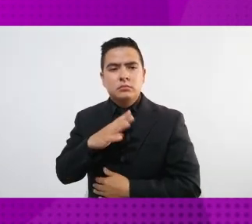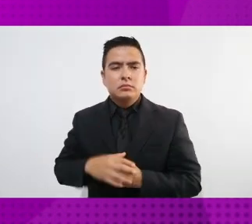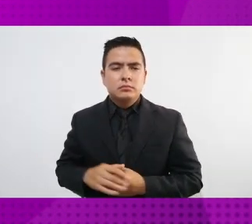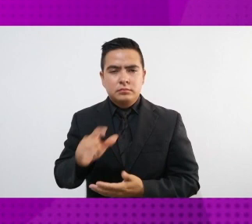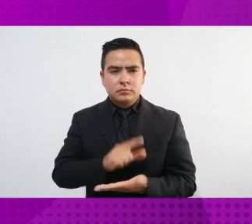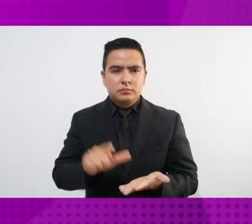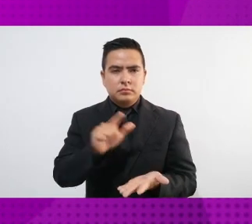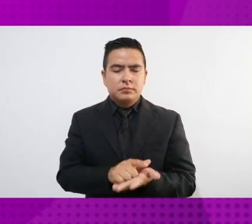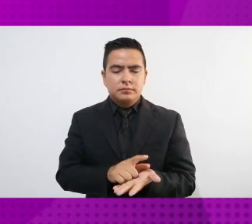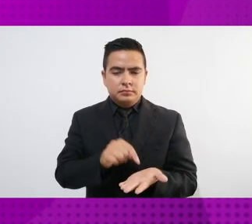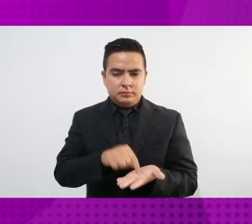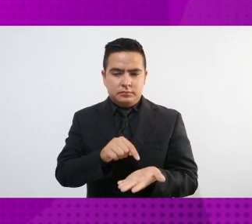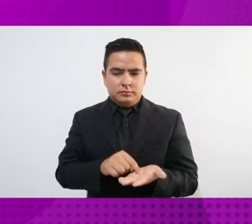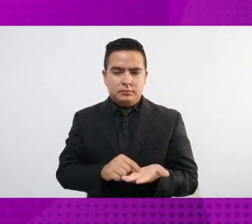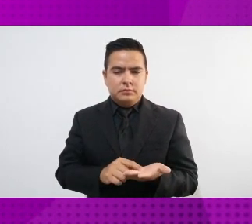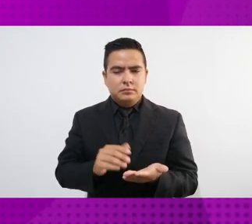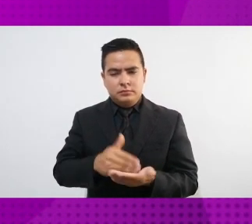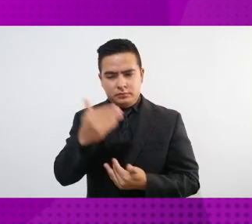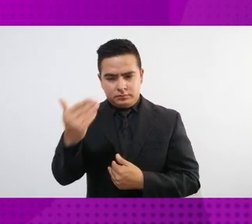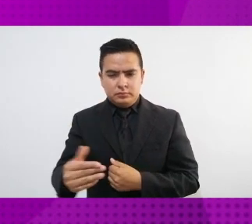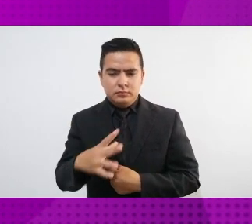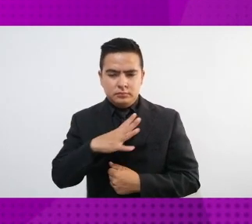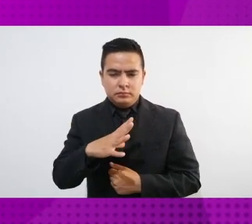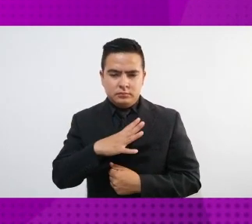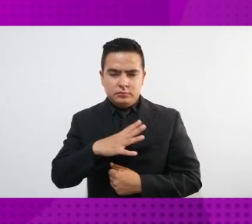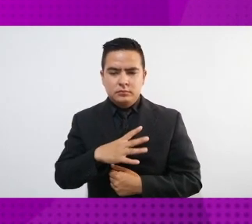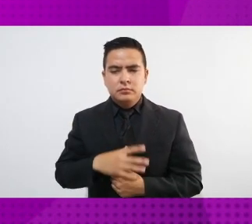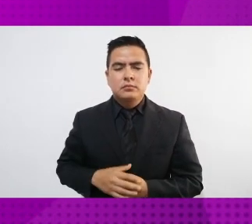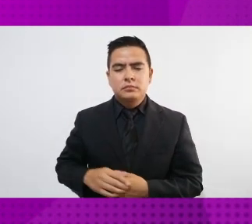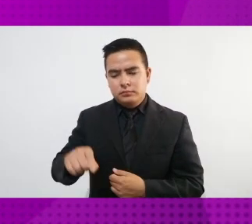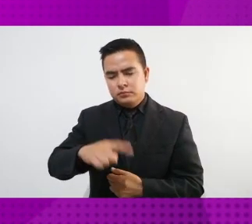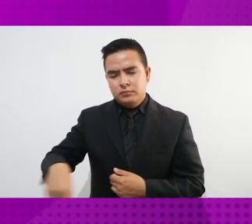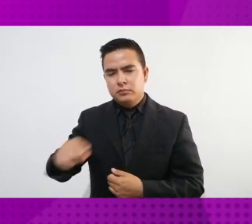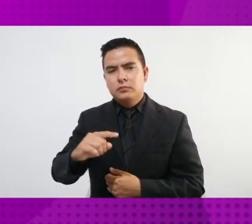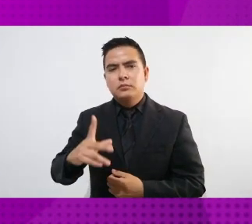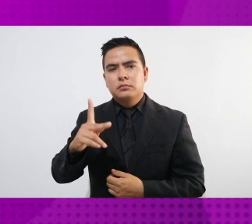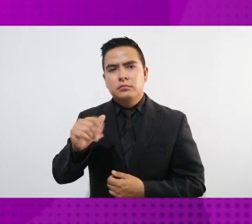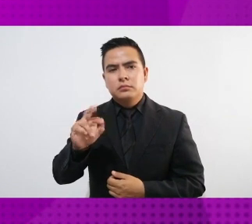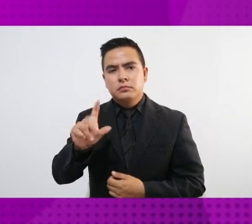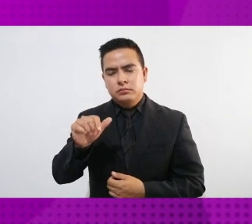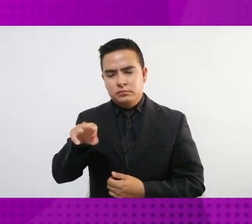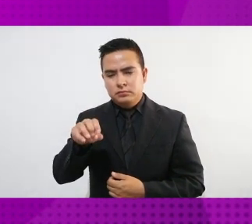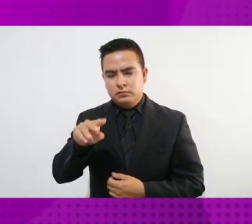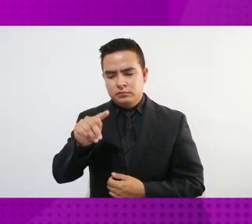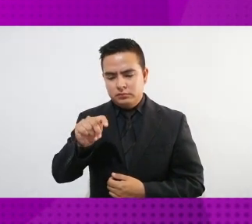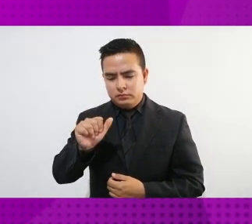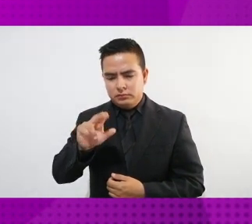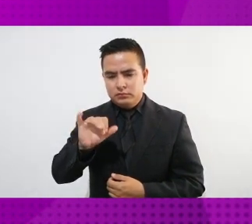suprema, vamos a encontrar la esencia del parlamentarismo, ¿no? Que es ejercer de manera